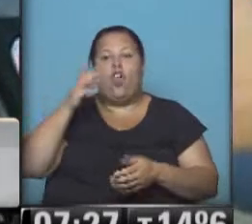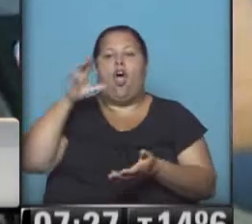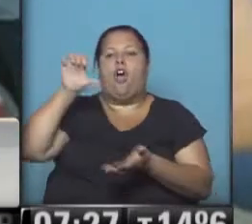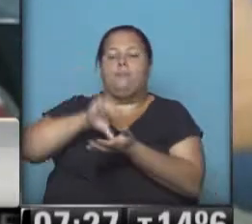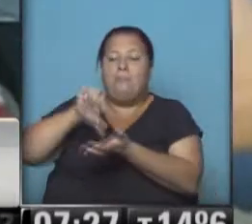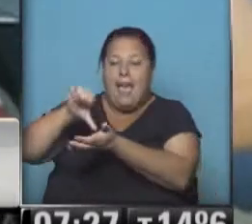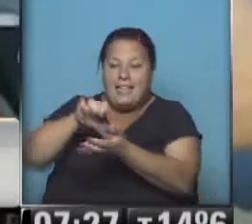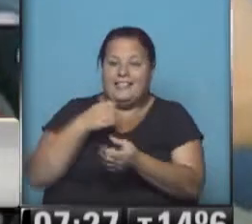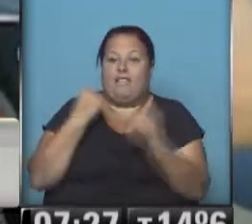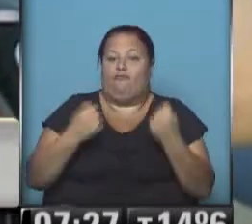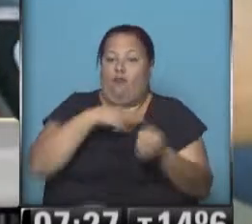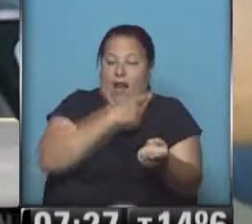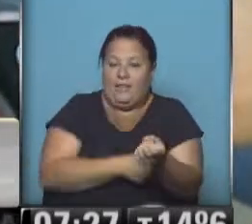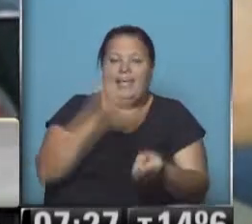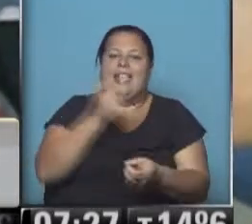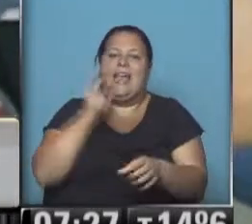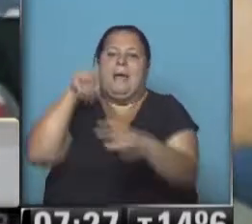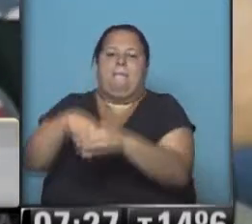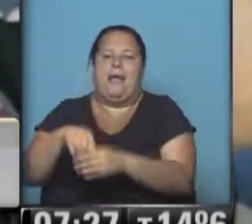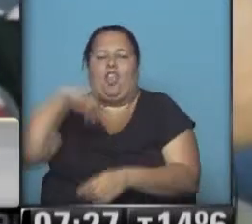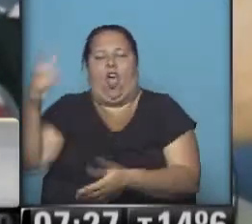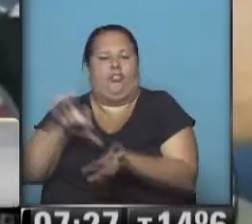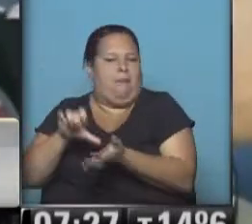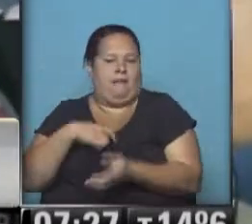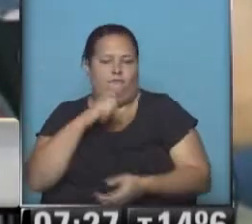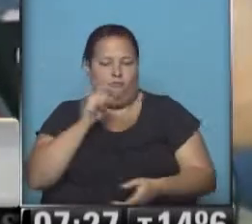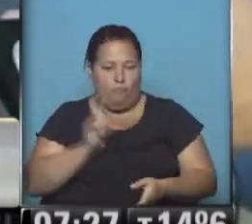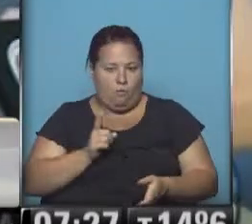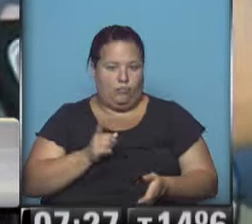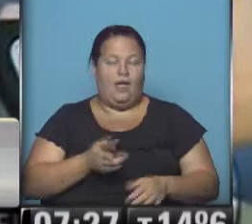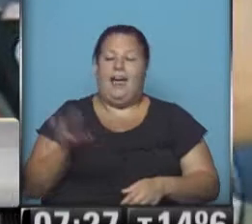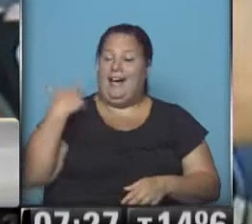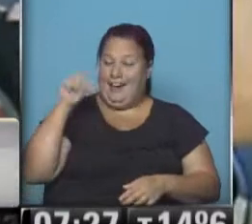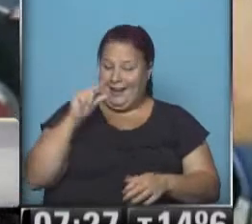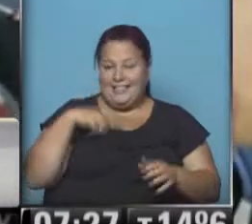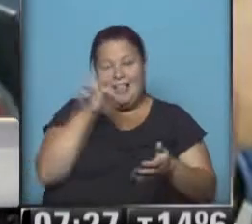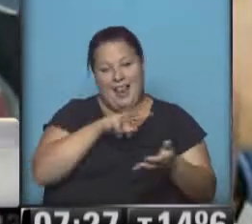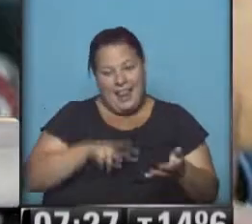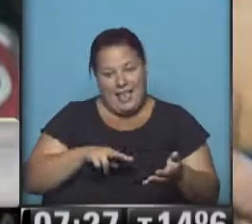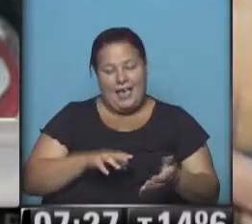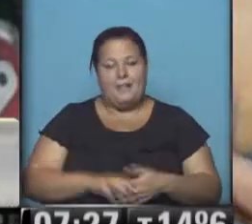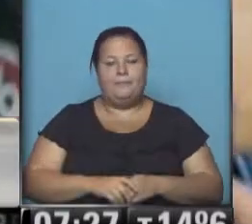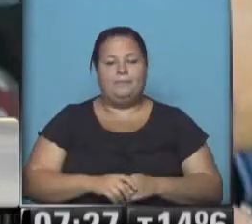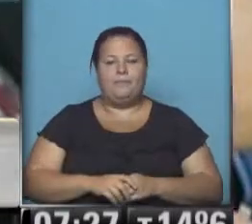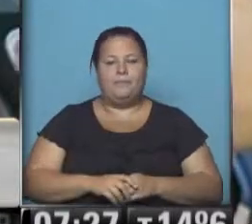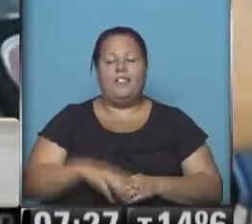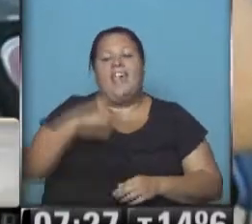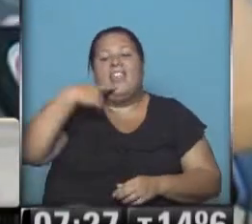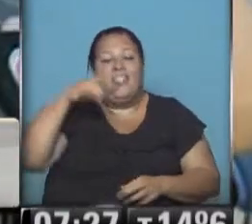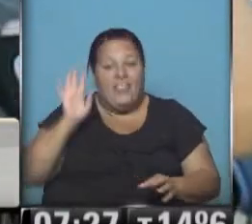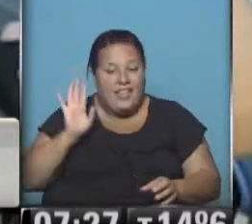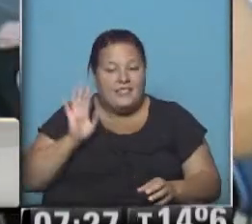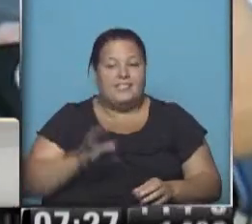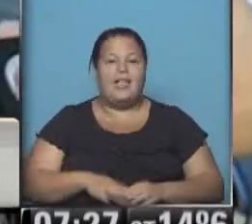o este tipo de potencias pretenden meterse en la vida de los otros. Recién leía que dicen que